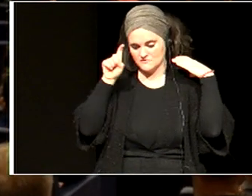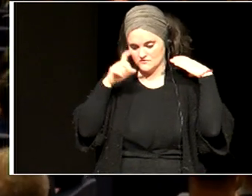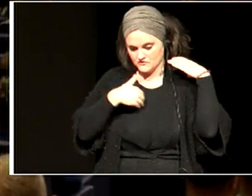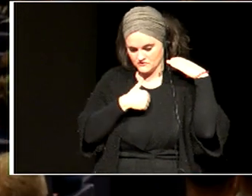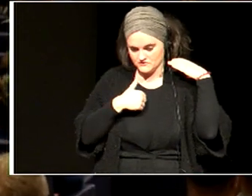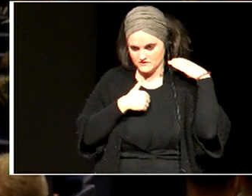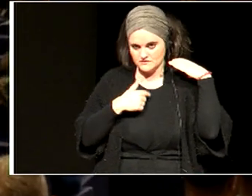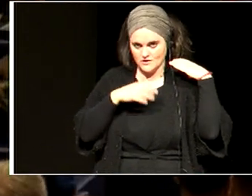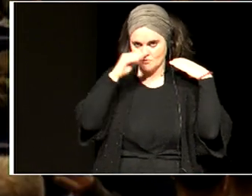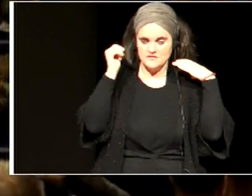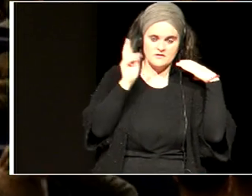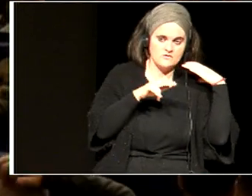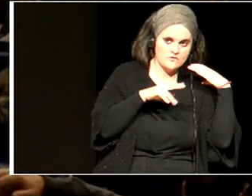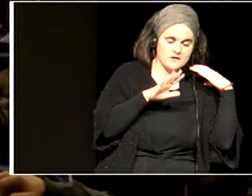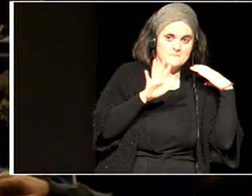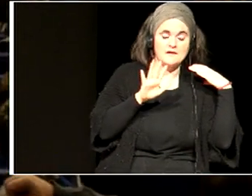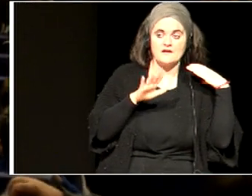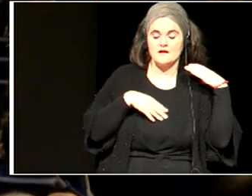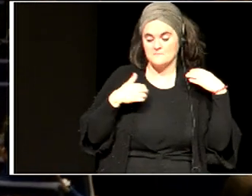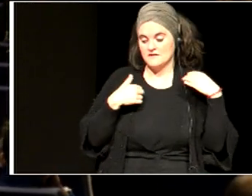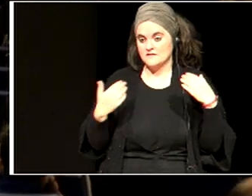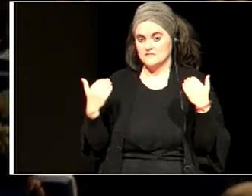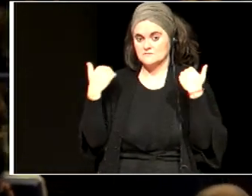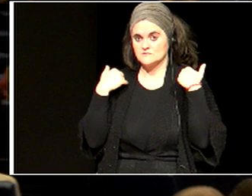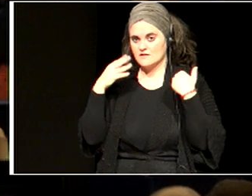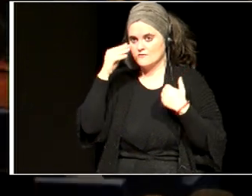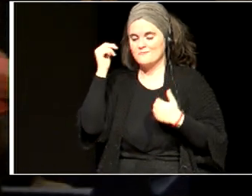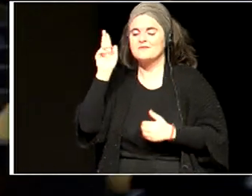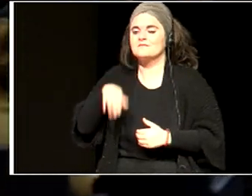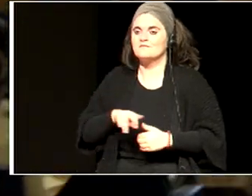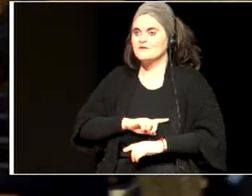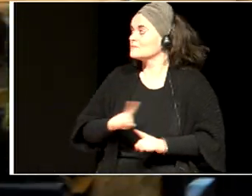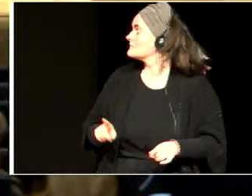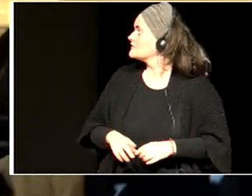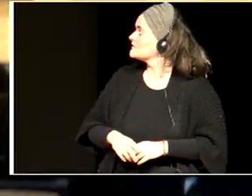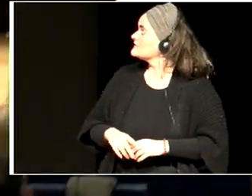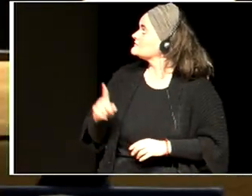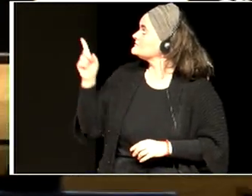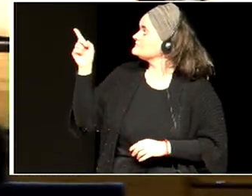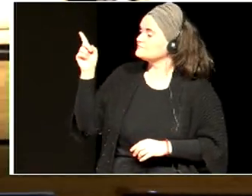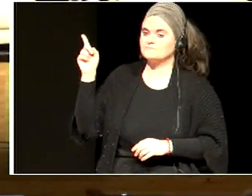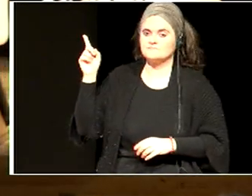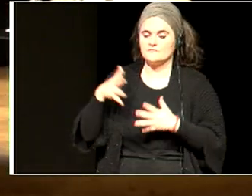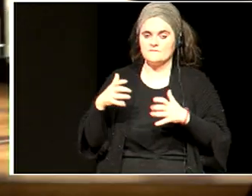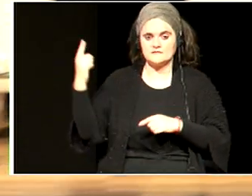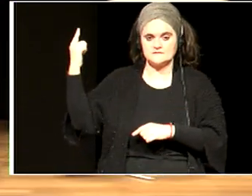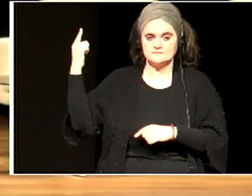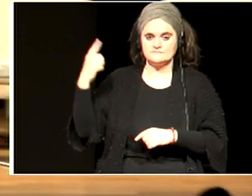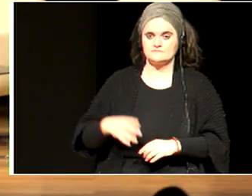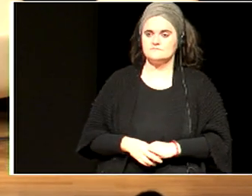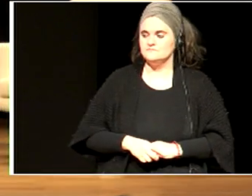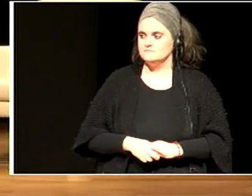nunca para que no se me olvide la responsabilidad que tengo y es que todo lo que se puede aprender se puede enseñar